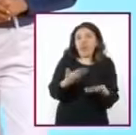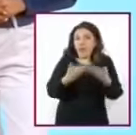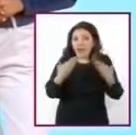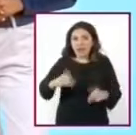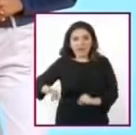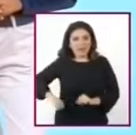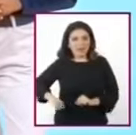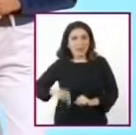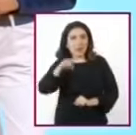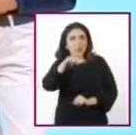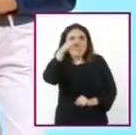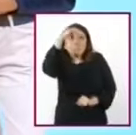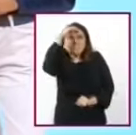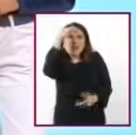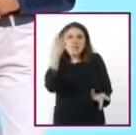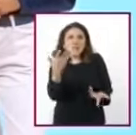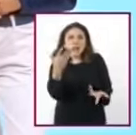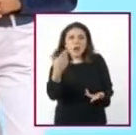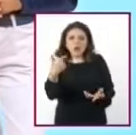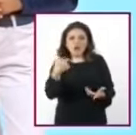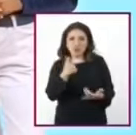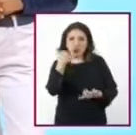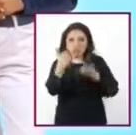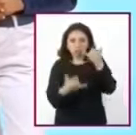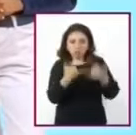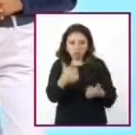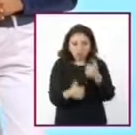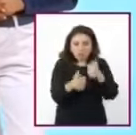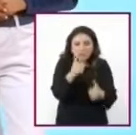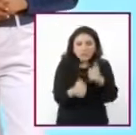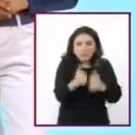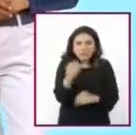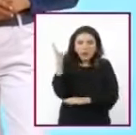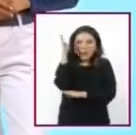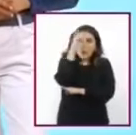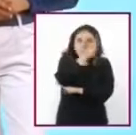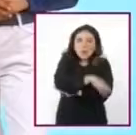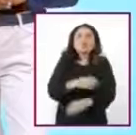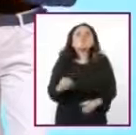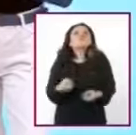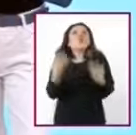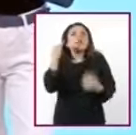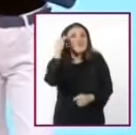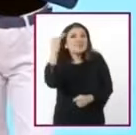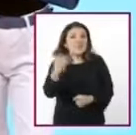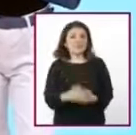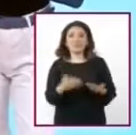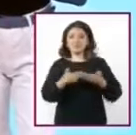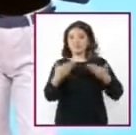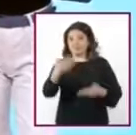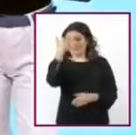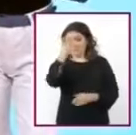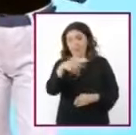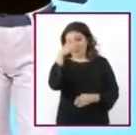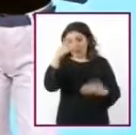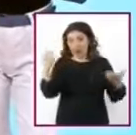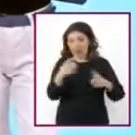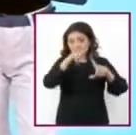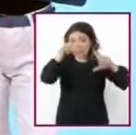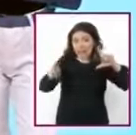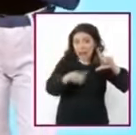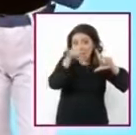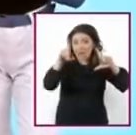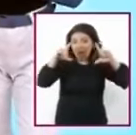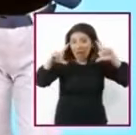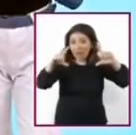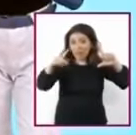sería interesante que se preguntaran ¿cuántas horas pasan en los videojuegos o el mundo virtual? Ahora saben que para elaborar una